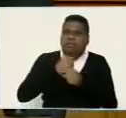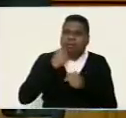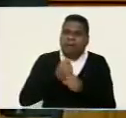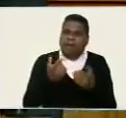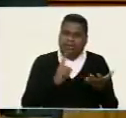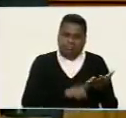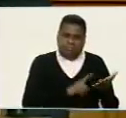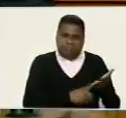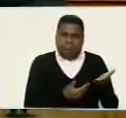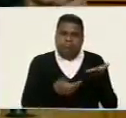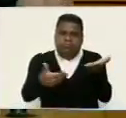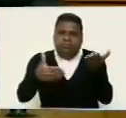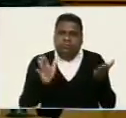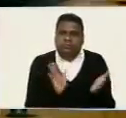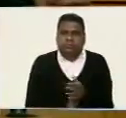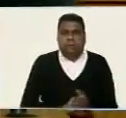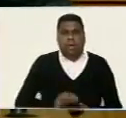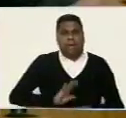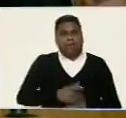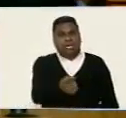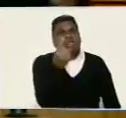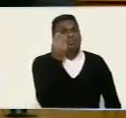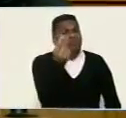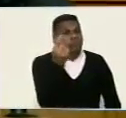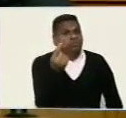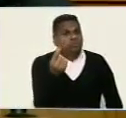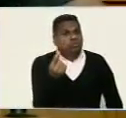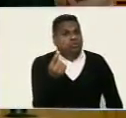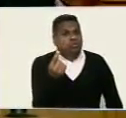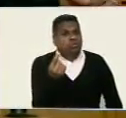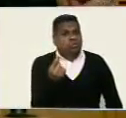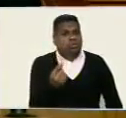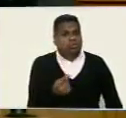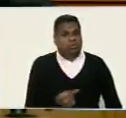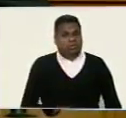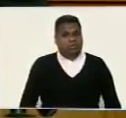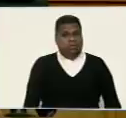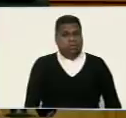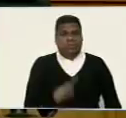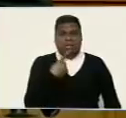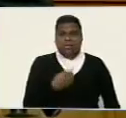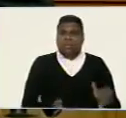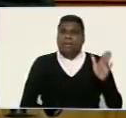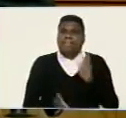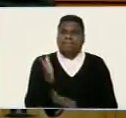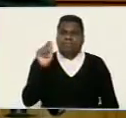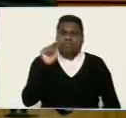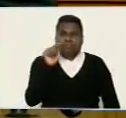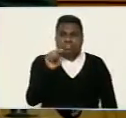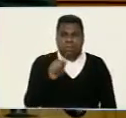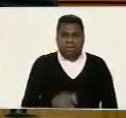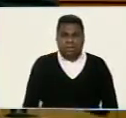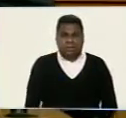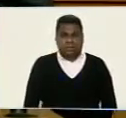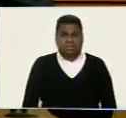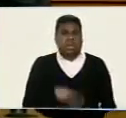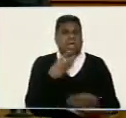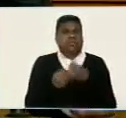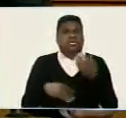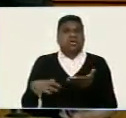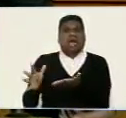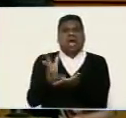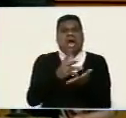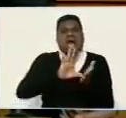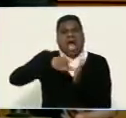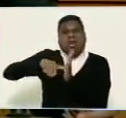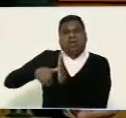Que actúen. Porque a ni un solo funcionario del Estado se le dice vaya a un cargo a hacer negocios, a robarse la plata del